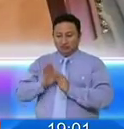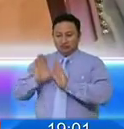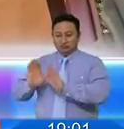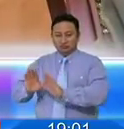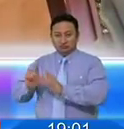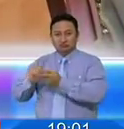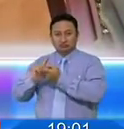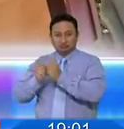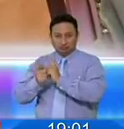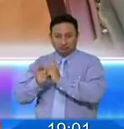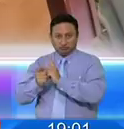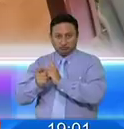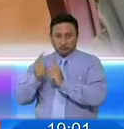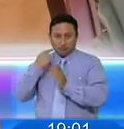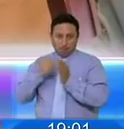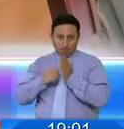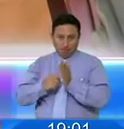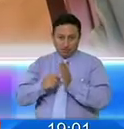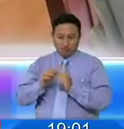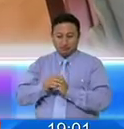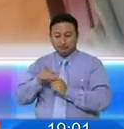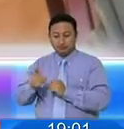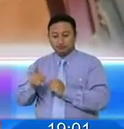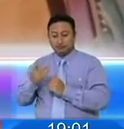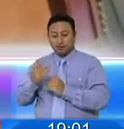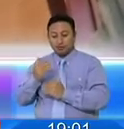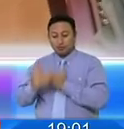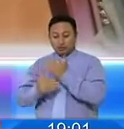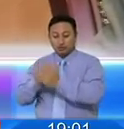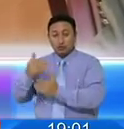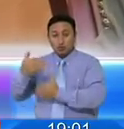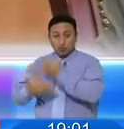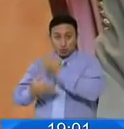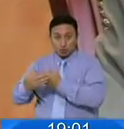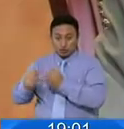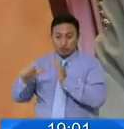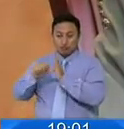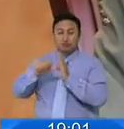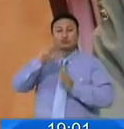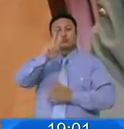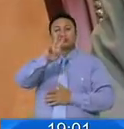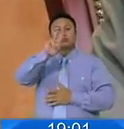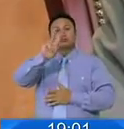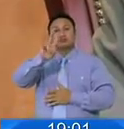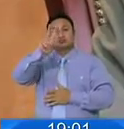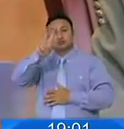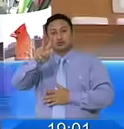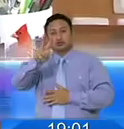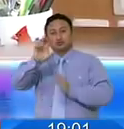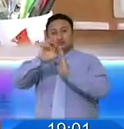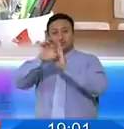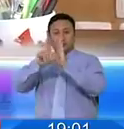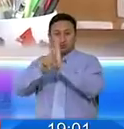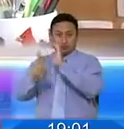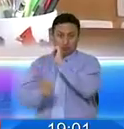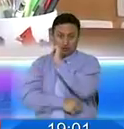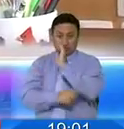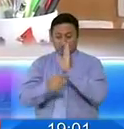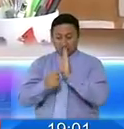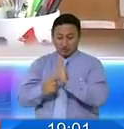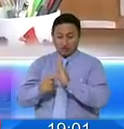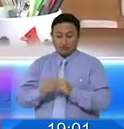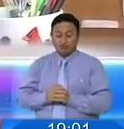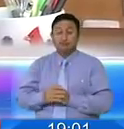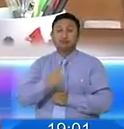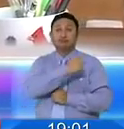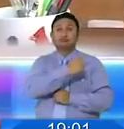alteración en el decurso normal de un proceso. Artículo 272 del Código Orgánico Integral Penal. En este caso, Raz está seguro